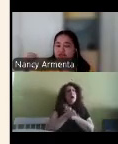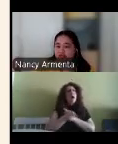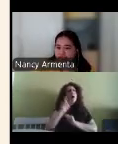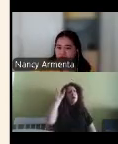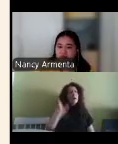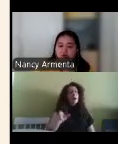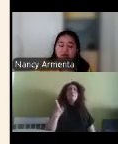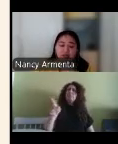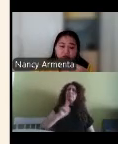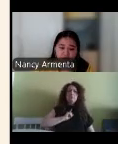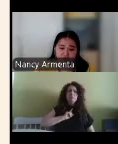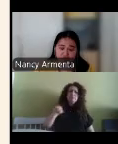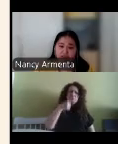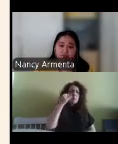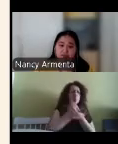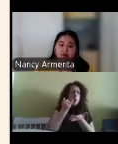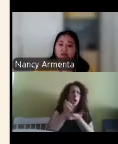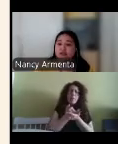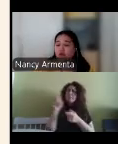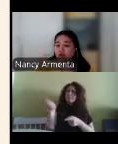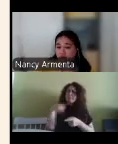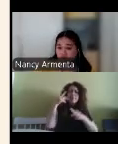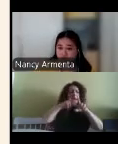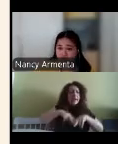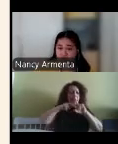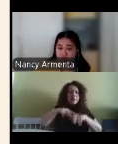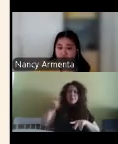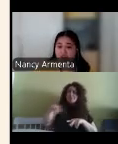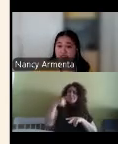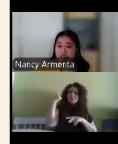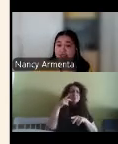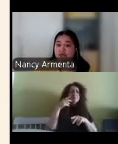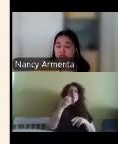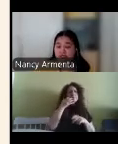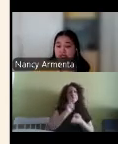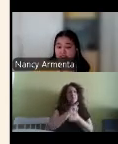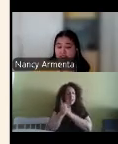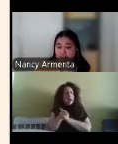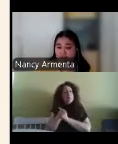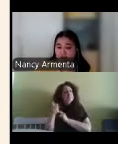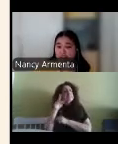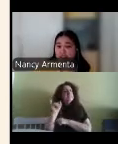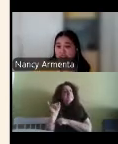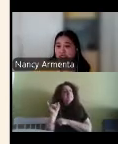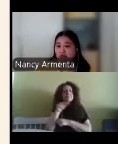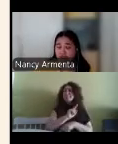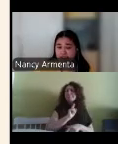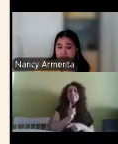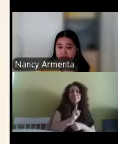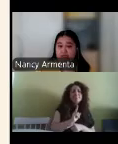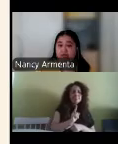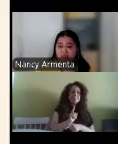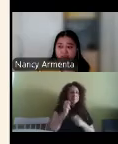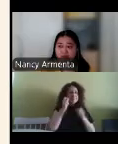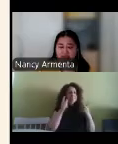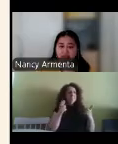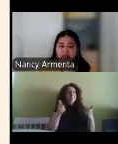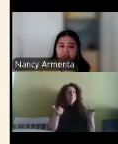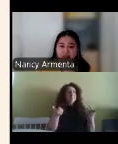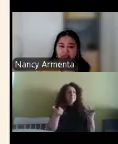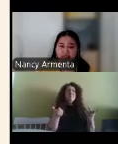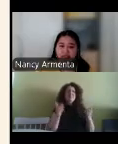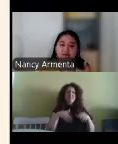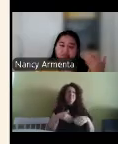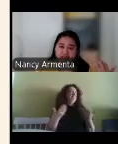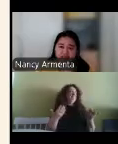sí les manda a hacer unas pruebas o hace otras revisiones o en otro centro de salud sí suceden estas atenciones que ellas solicitaban y entonces empiezan a